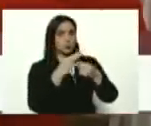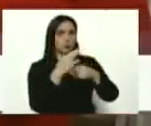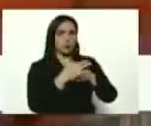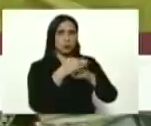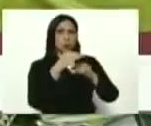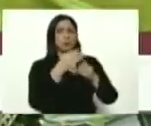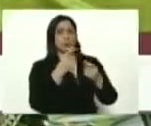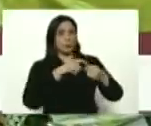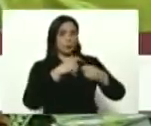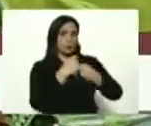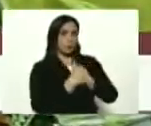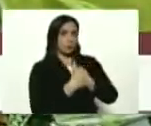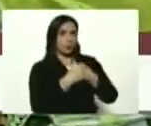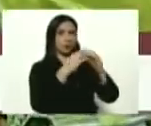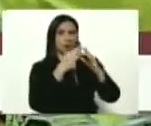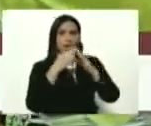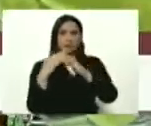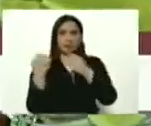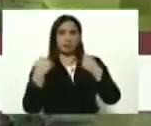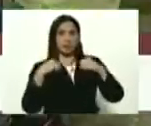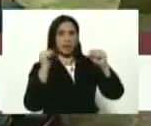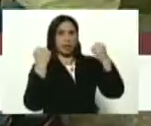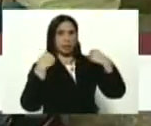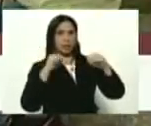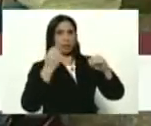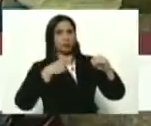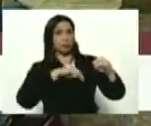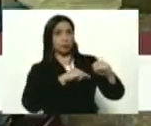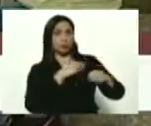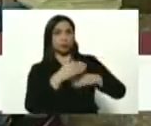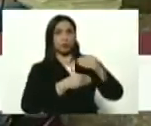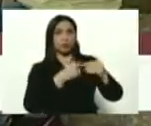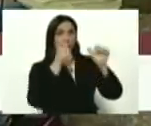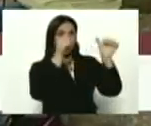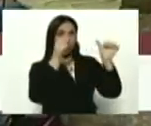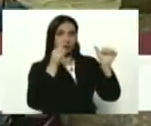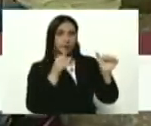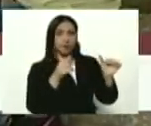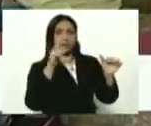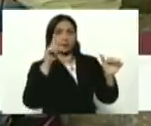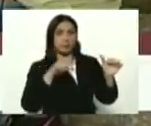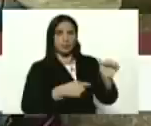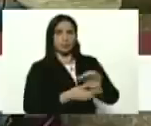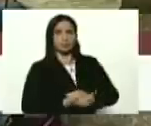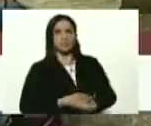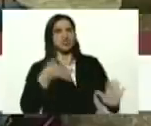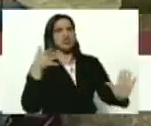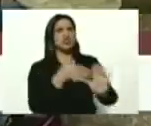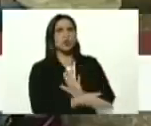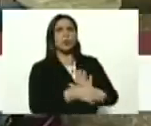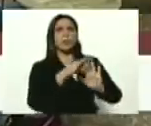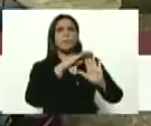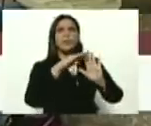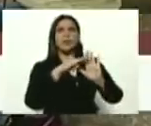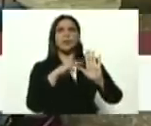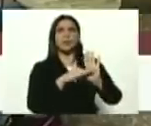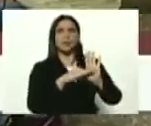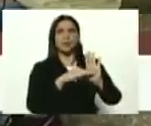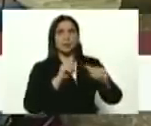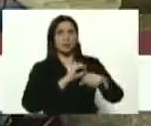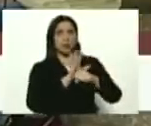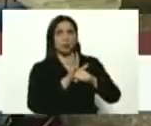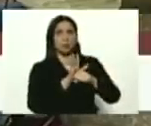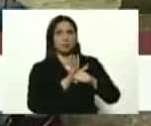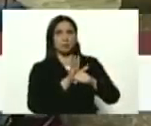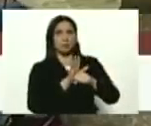de hogares terapéuticos. Estamos realizando los carteles y papelógrafos sobre la medida del